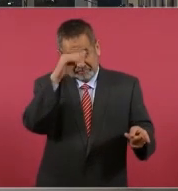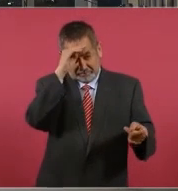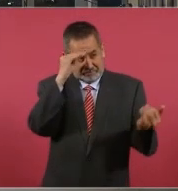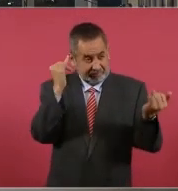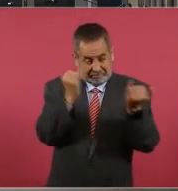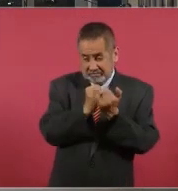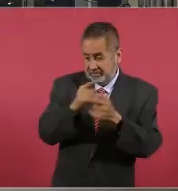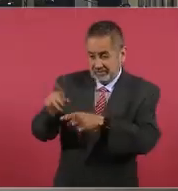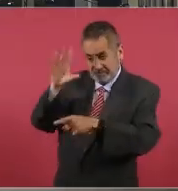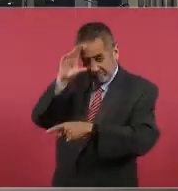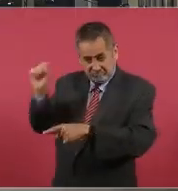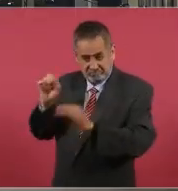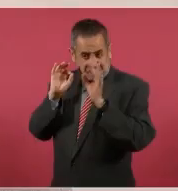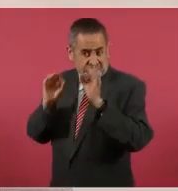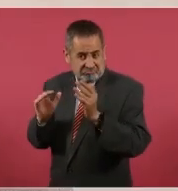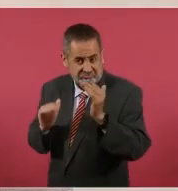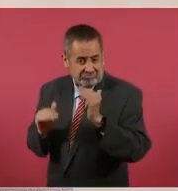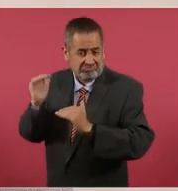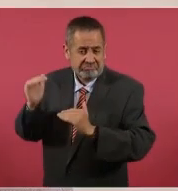¿Sí?